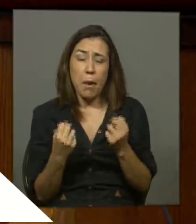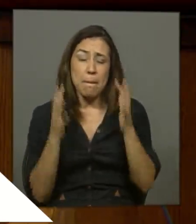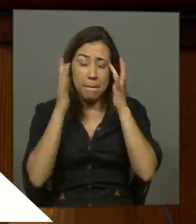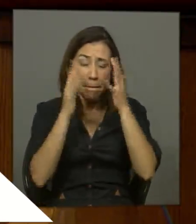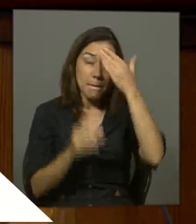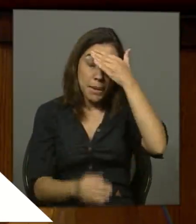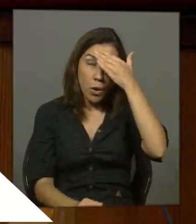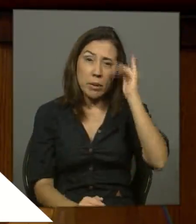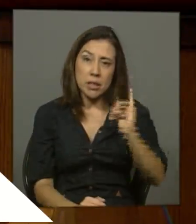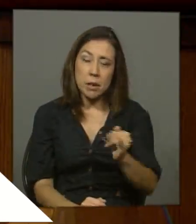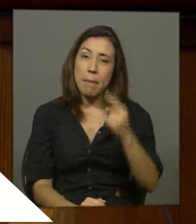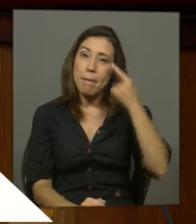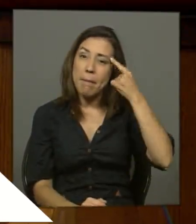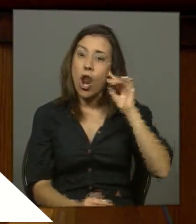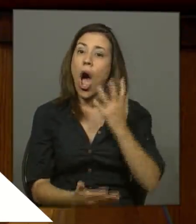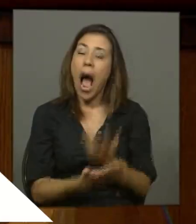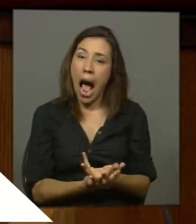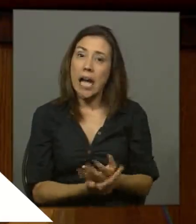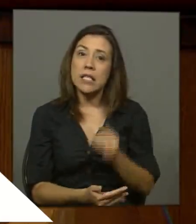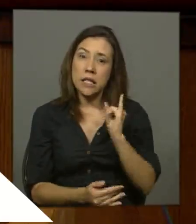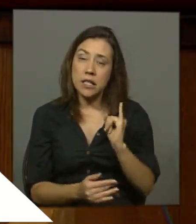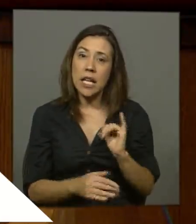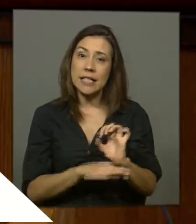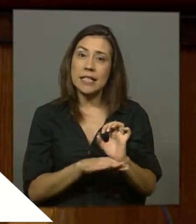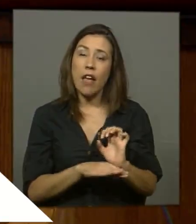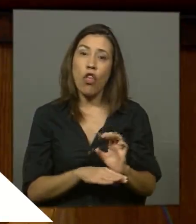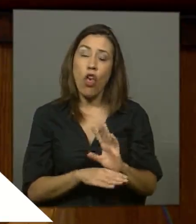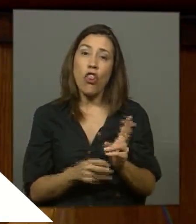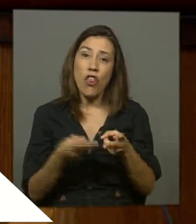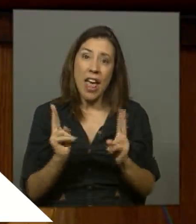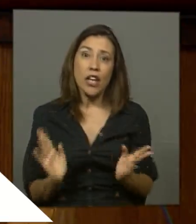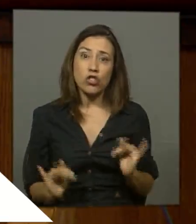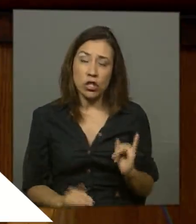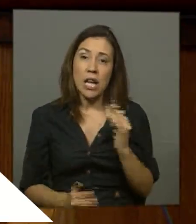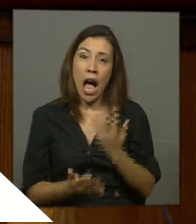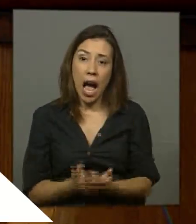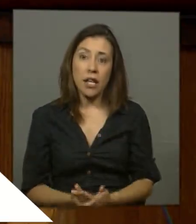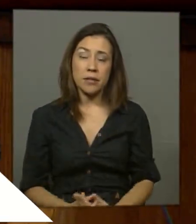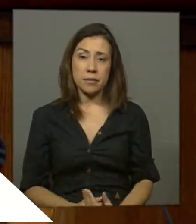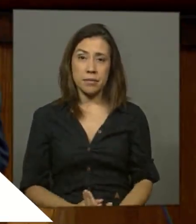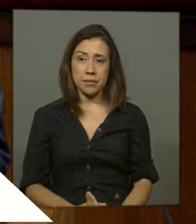preocupante pero hay estado de derecho es parte del Estado